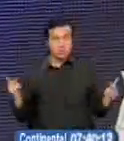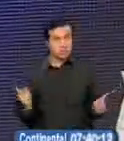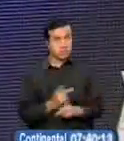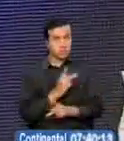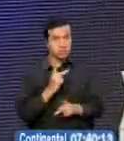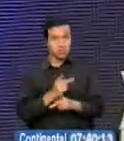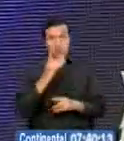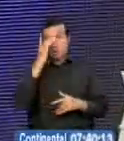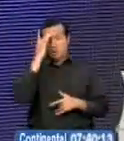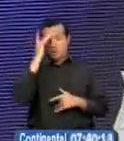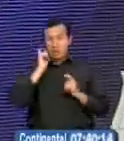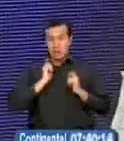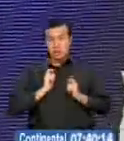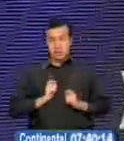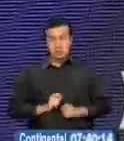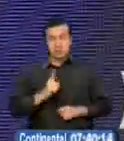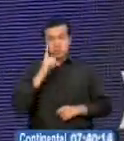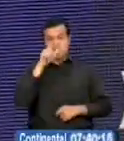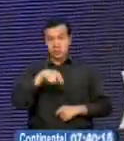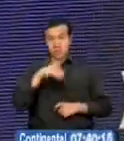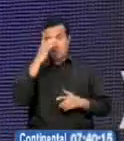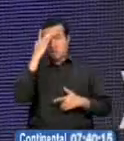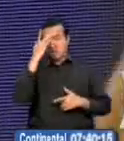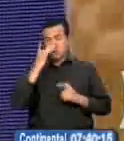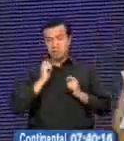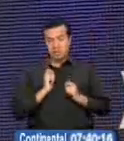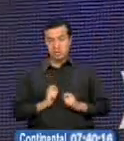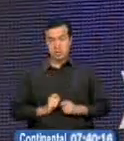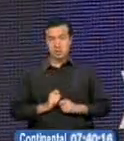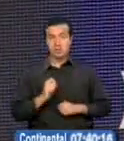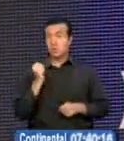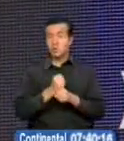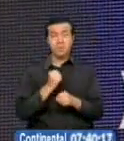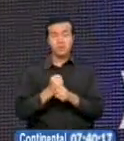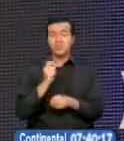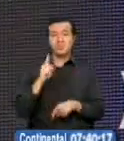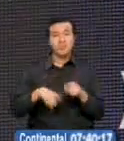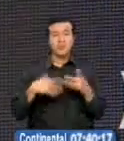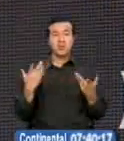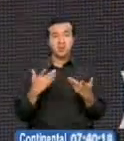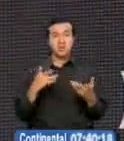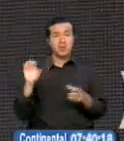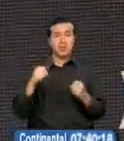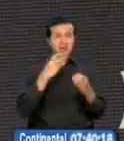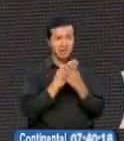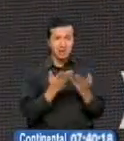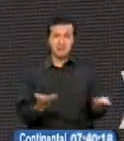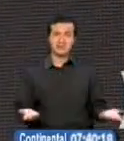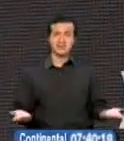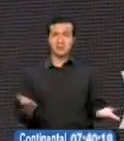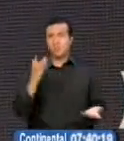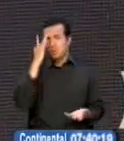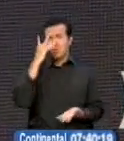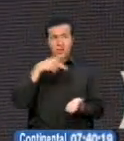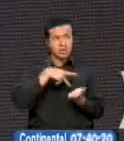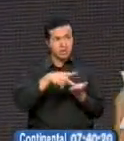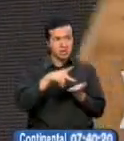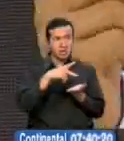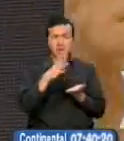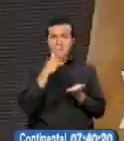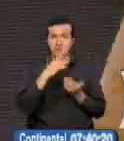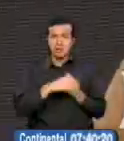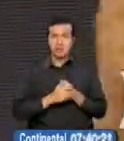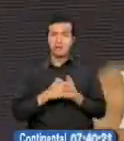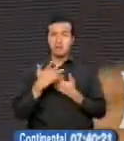que un enfermo de cáncer terminal no podía trabajar, lo metieron preso por no pagar las pensiones y